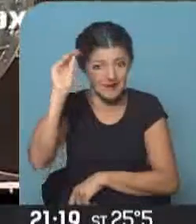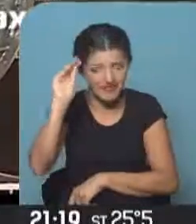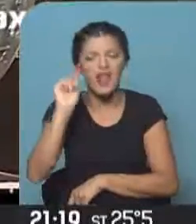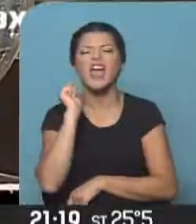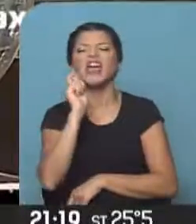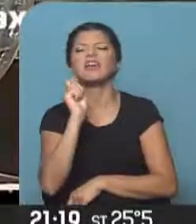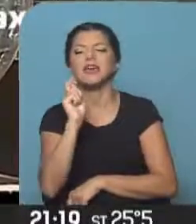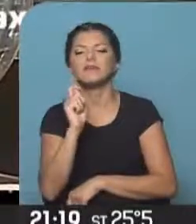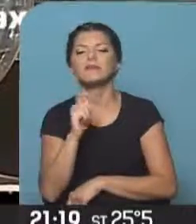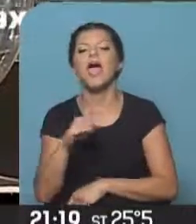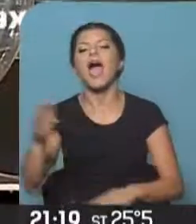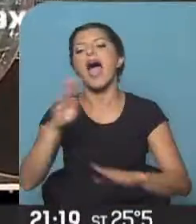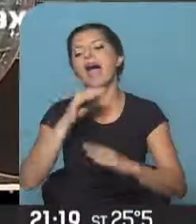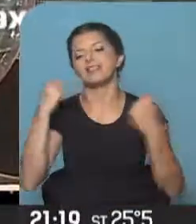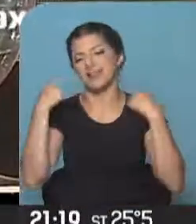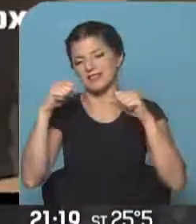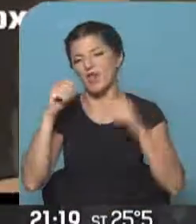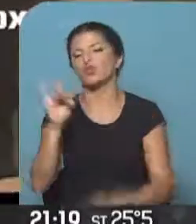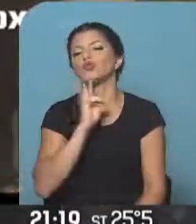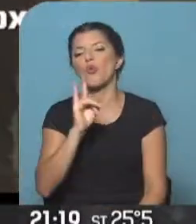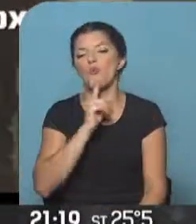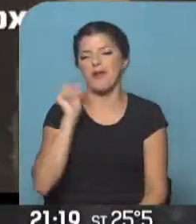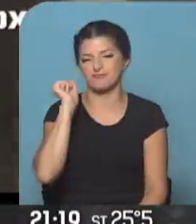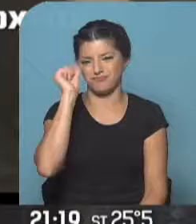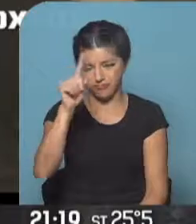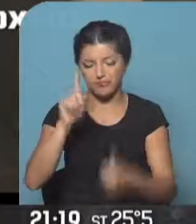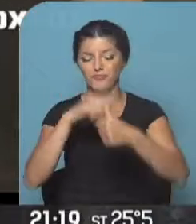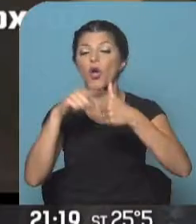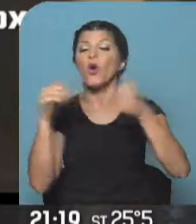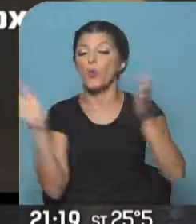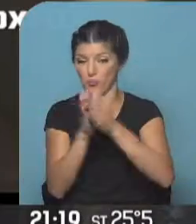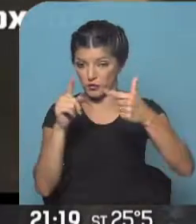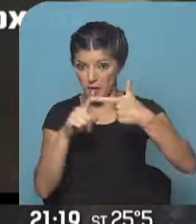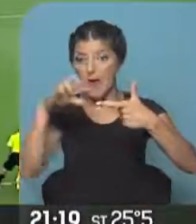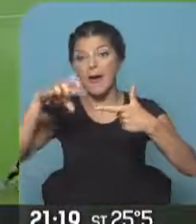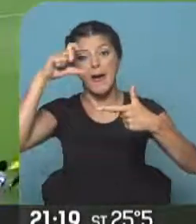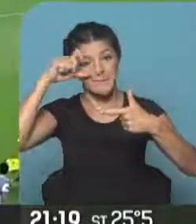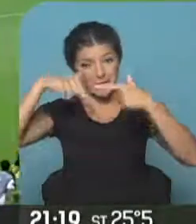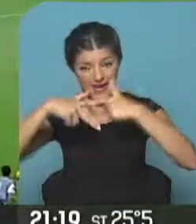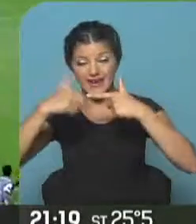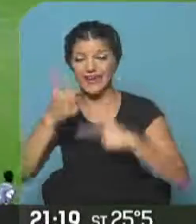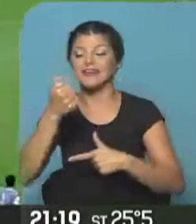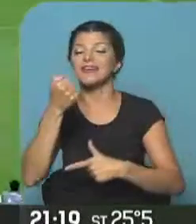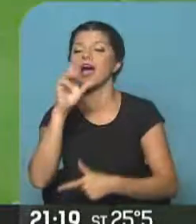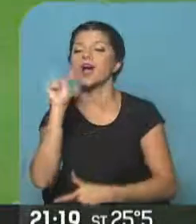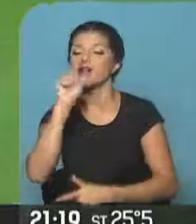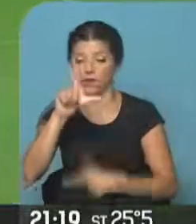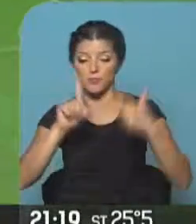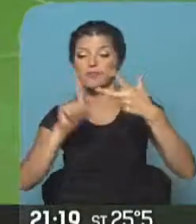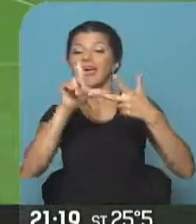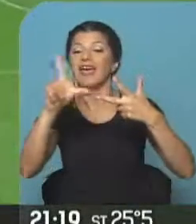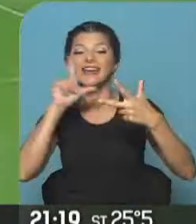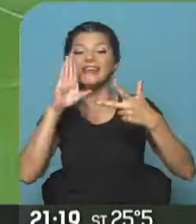es Atlético Tucumán, que tendrá a Peñarol, Libertad y The